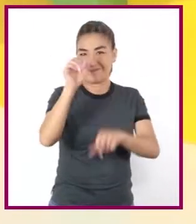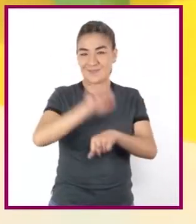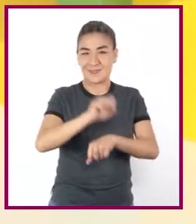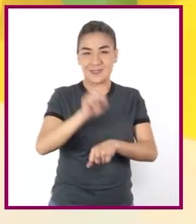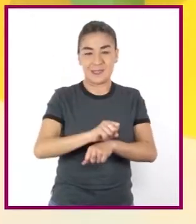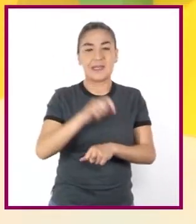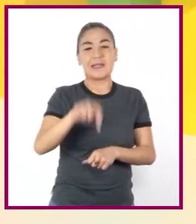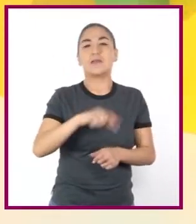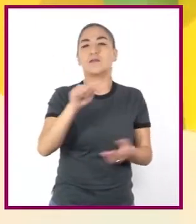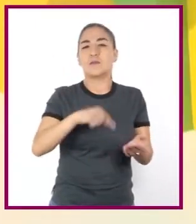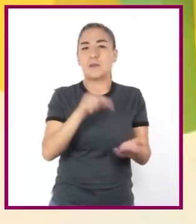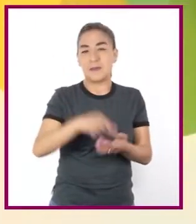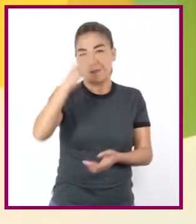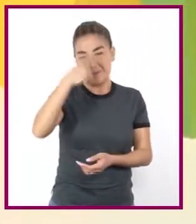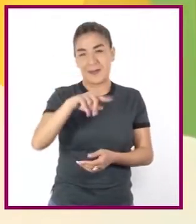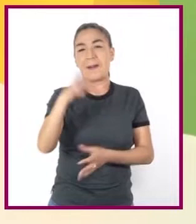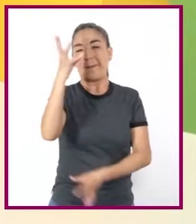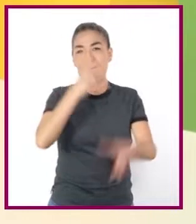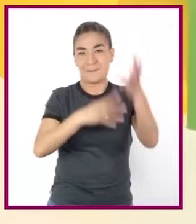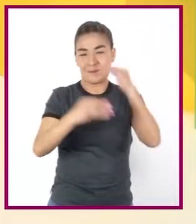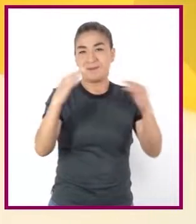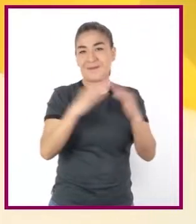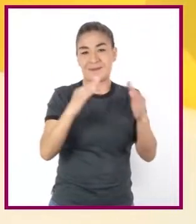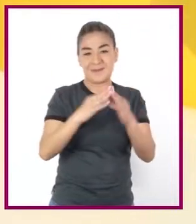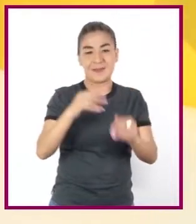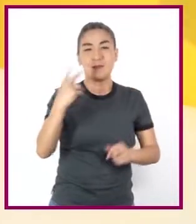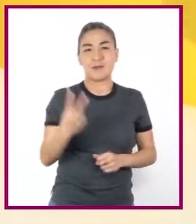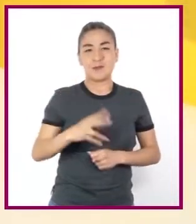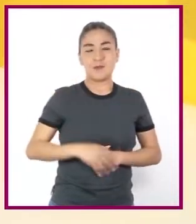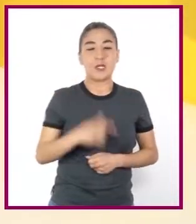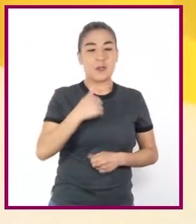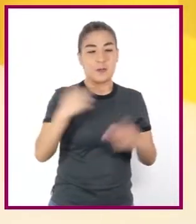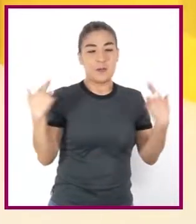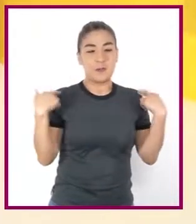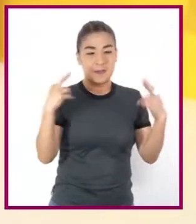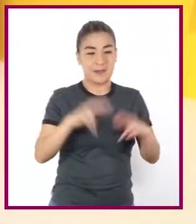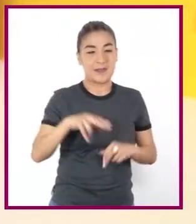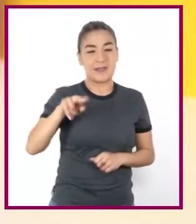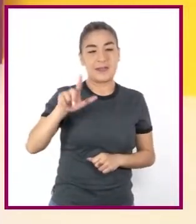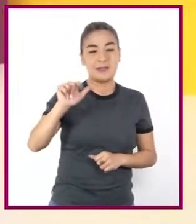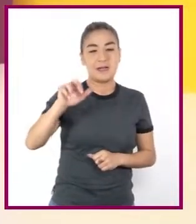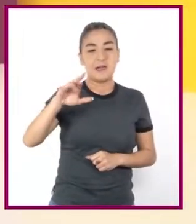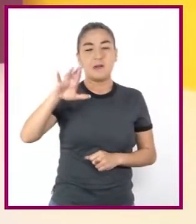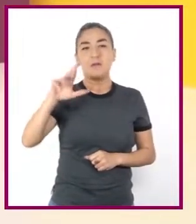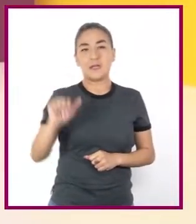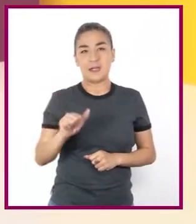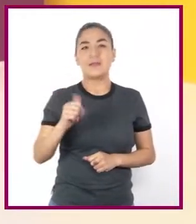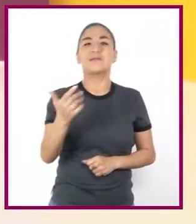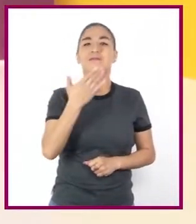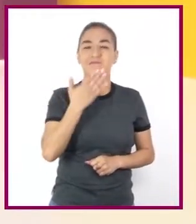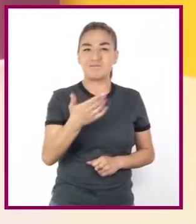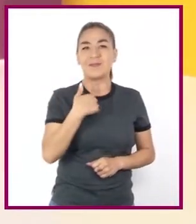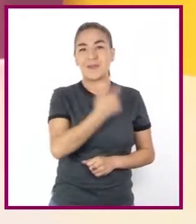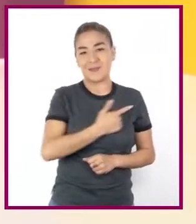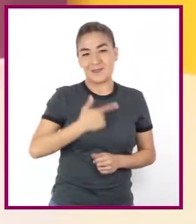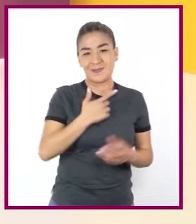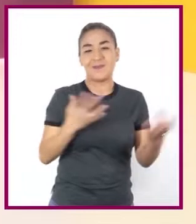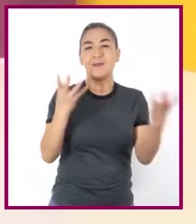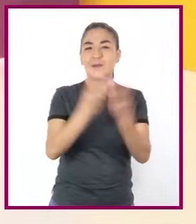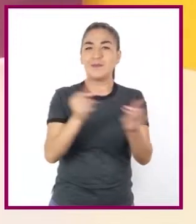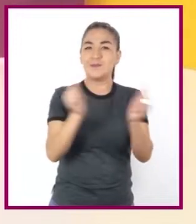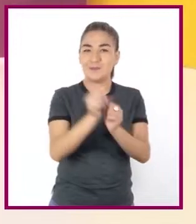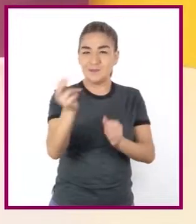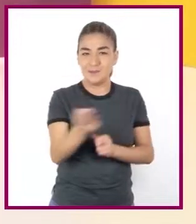en Casa 2. Soy la profesora Laura Nicteja Argáez Mancilla y me da mucho gusto estar con ustedes